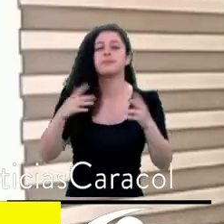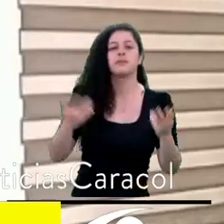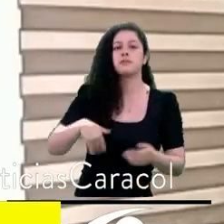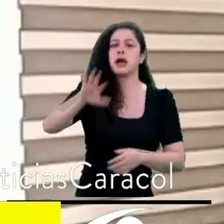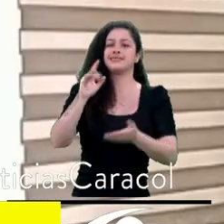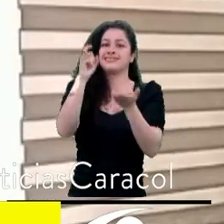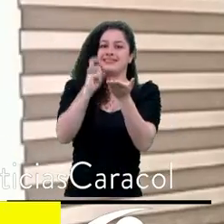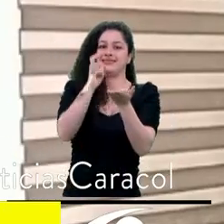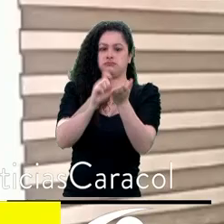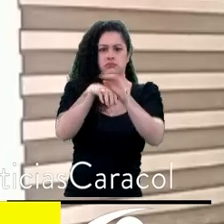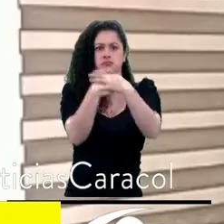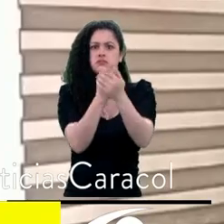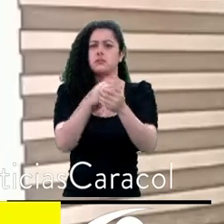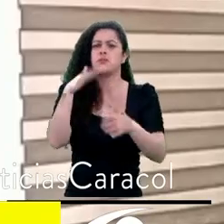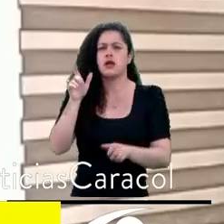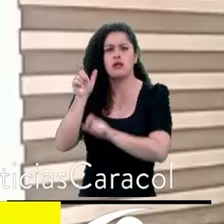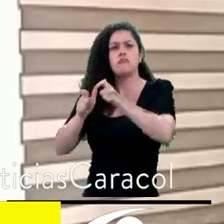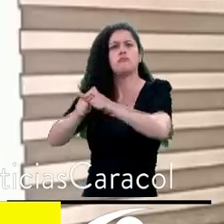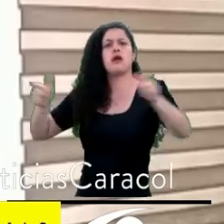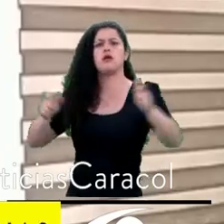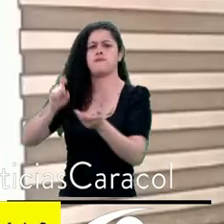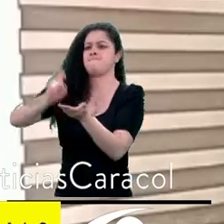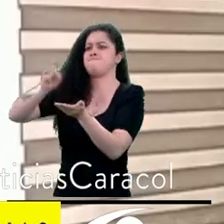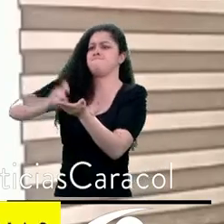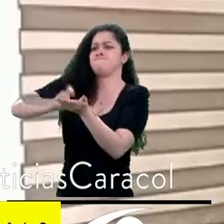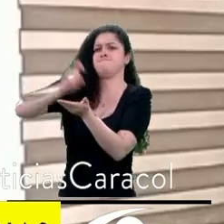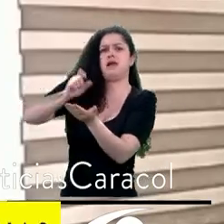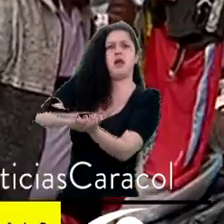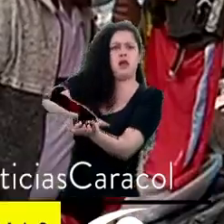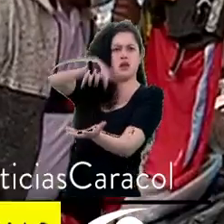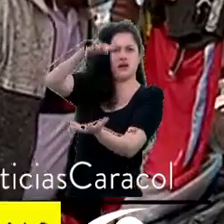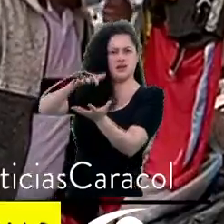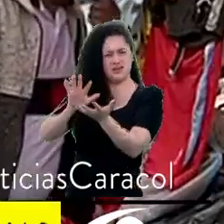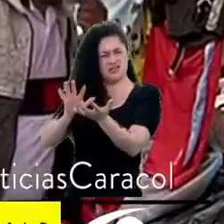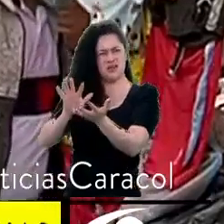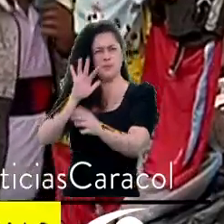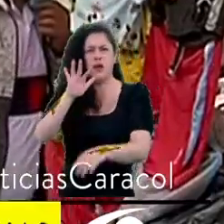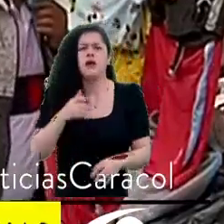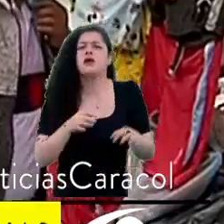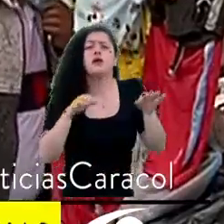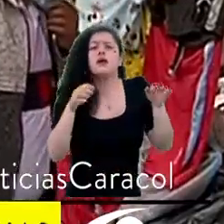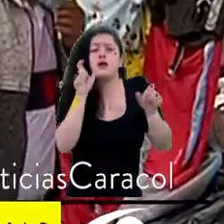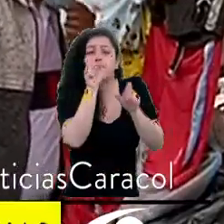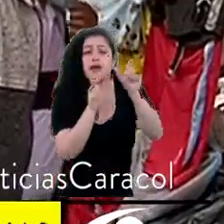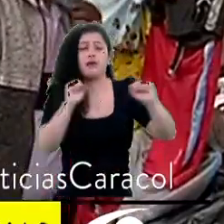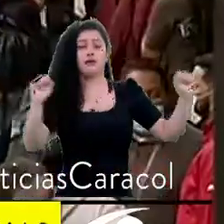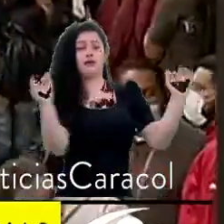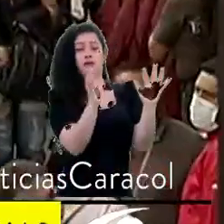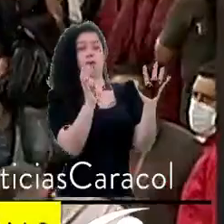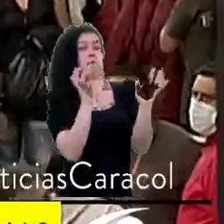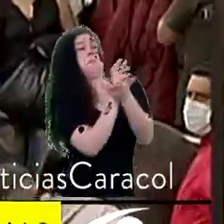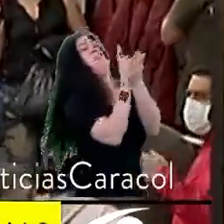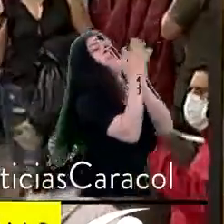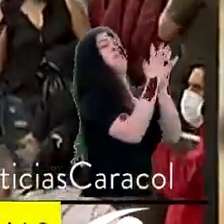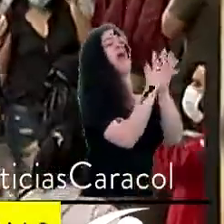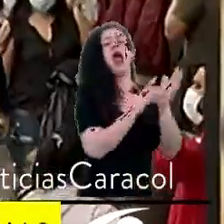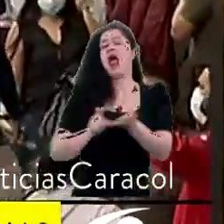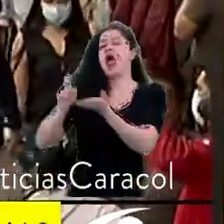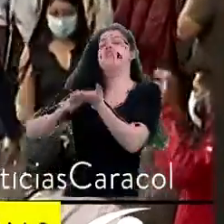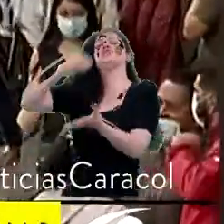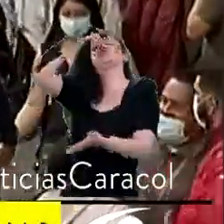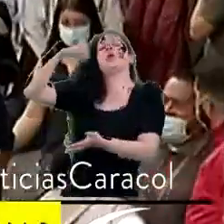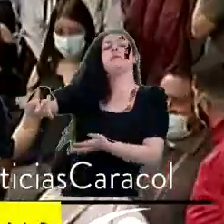manos y alcohol, pero se meten a una aglomeración. Eso no sirve. Pero al parecer a una gran mayoría se les ha